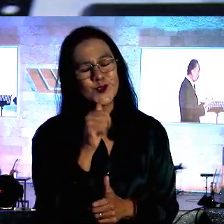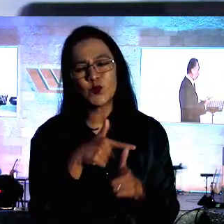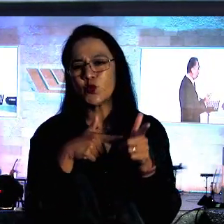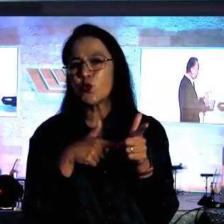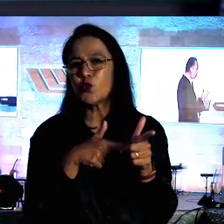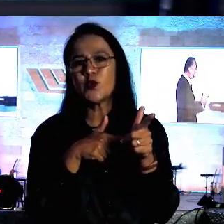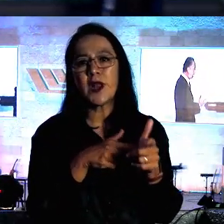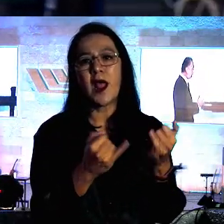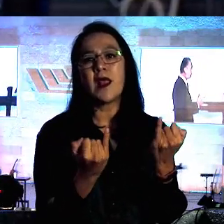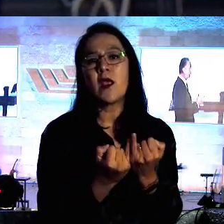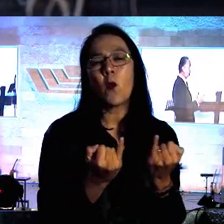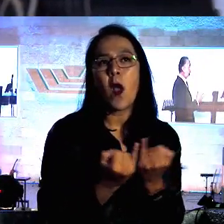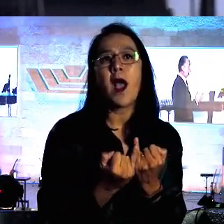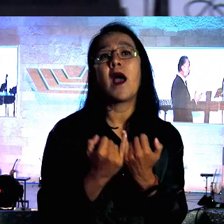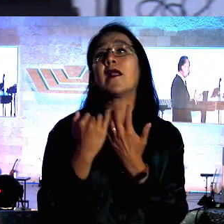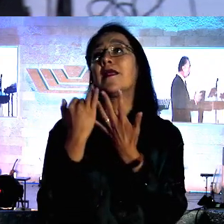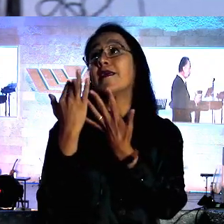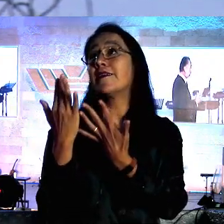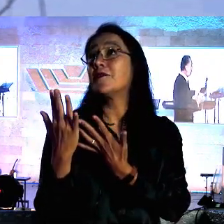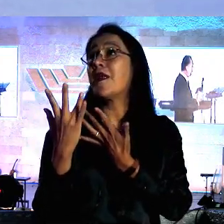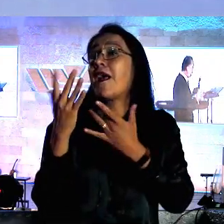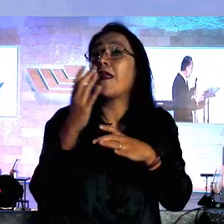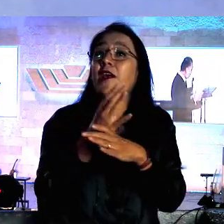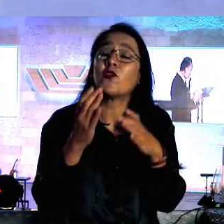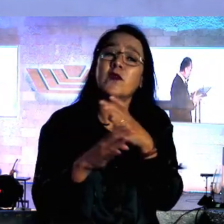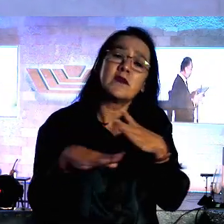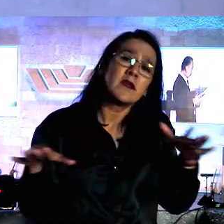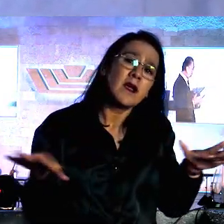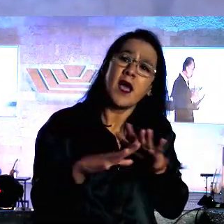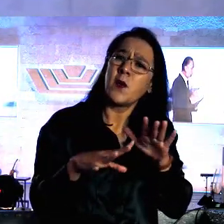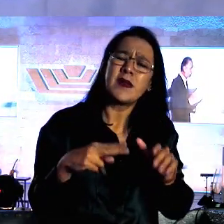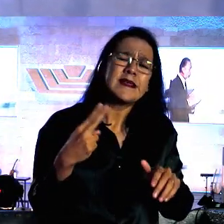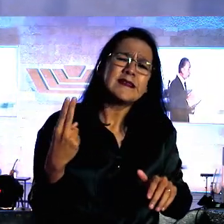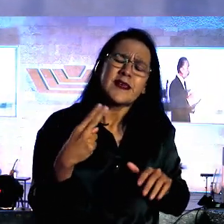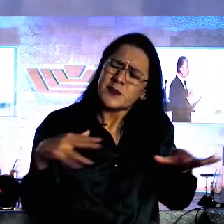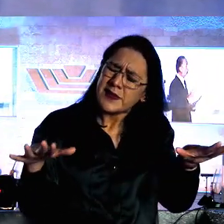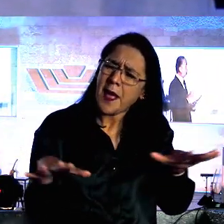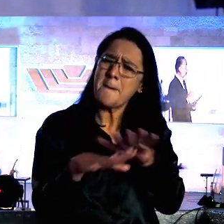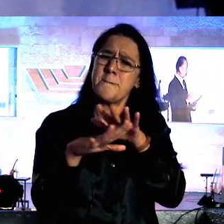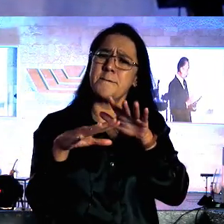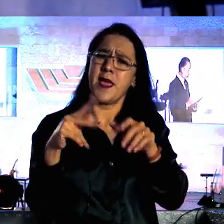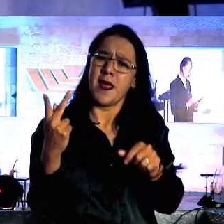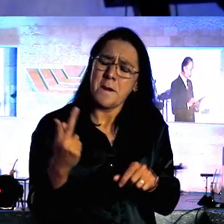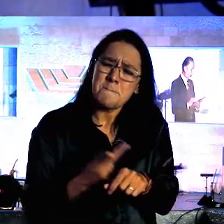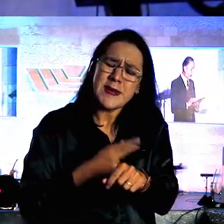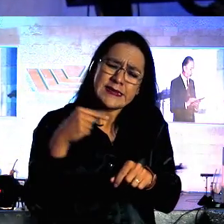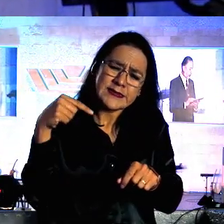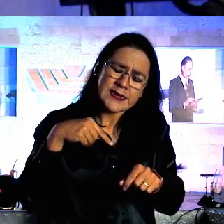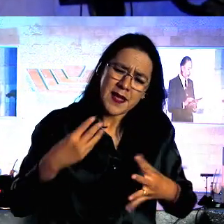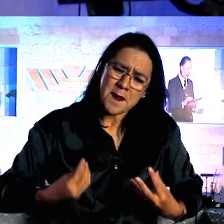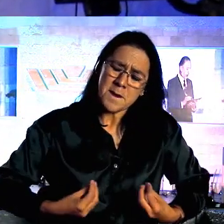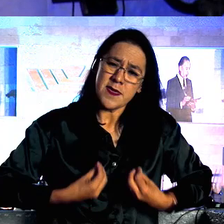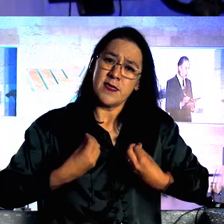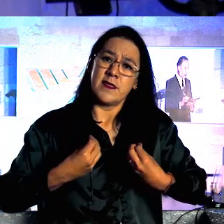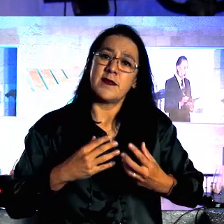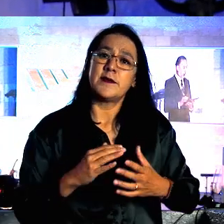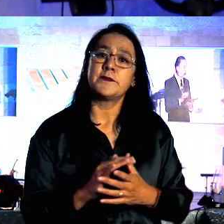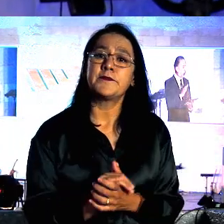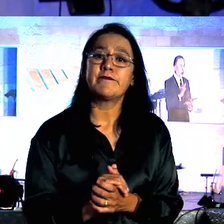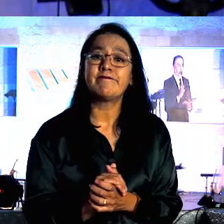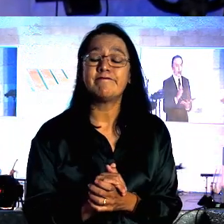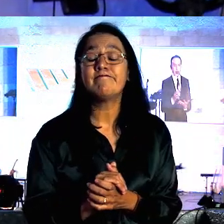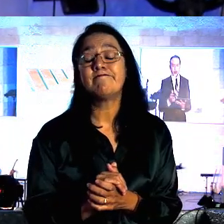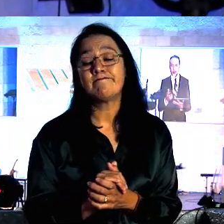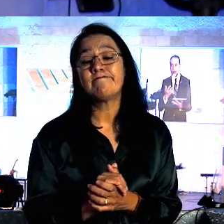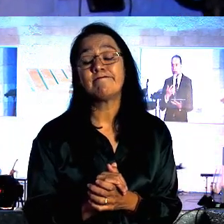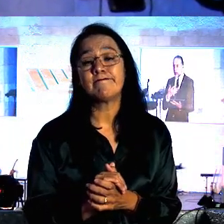lo mismo y esperar que las cosas cambien. Algo necesariamente tiene que ocurrir en nuestras vidas. Y sin